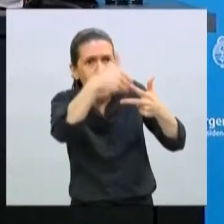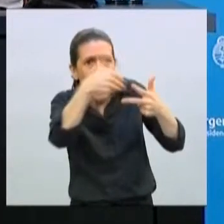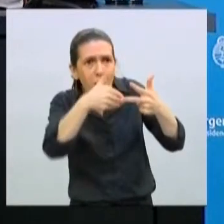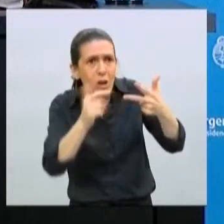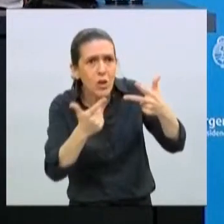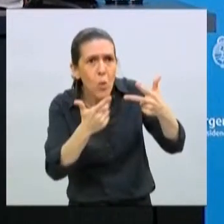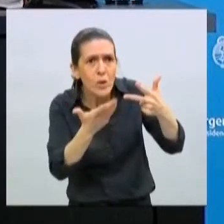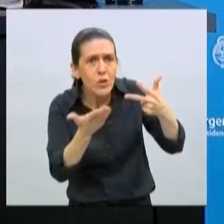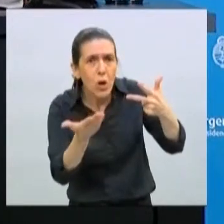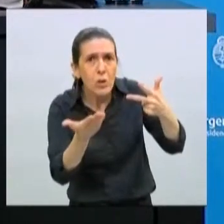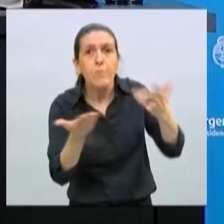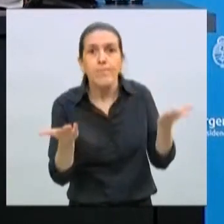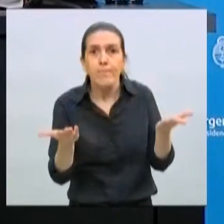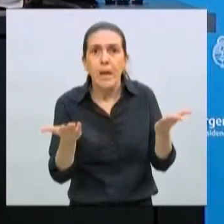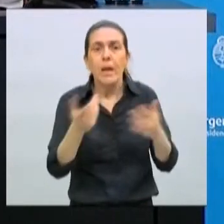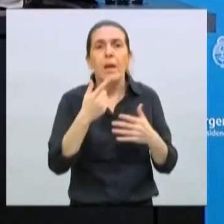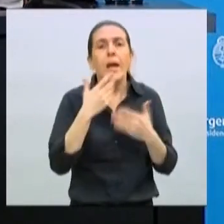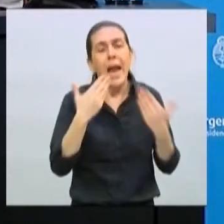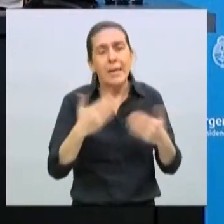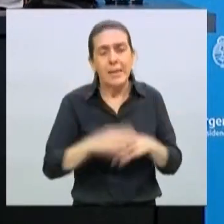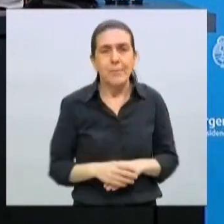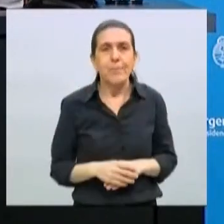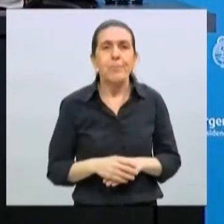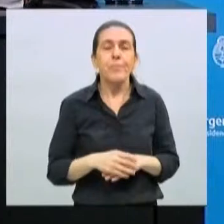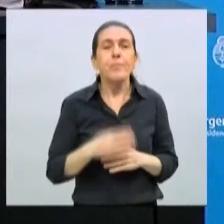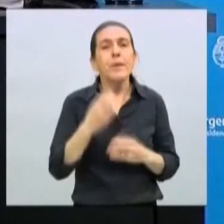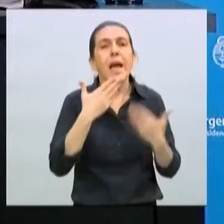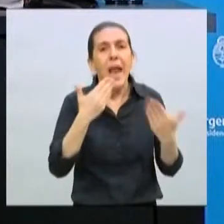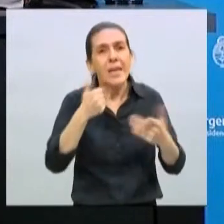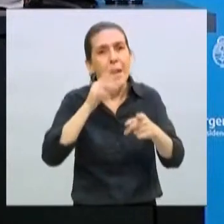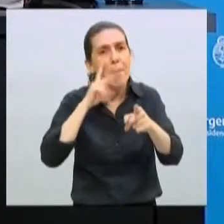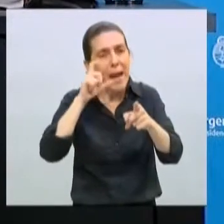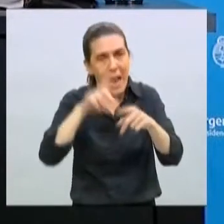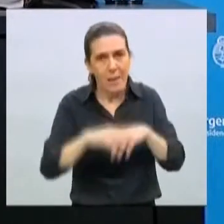anuncios, ¿no? Miren. Gracias. No, gracias, Mariel.